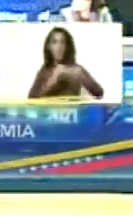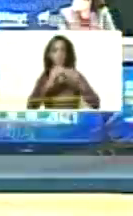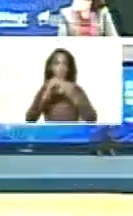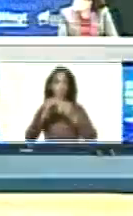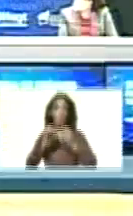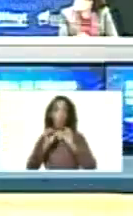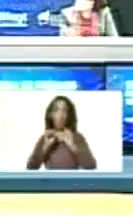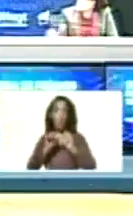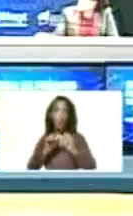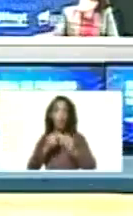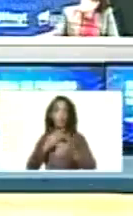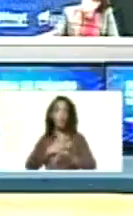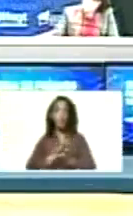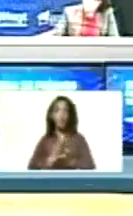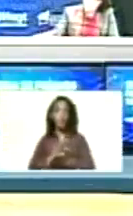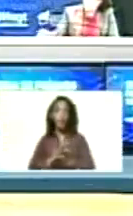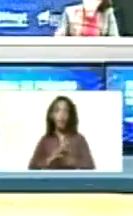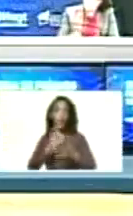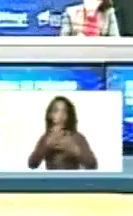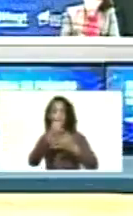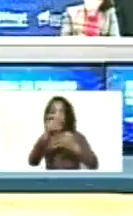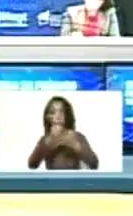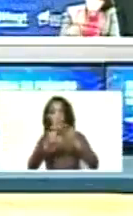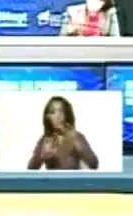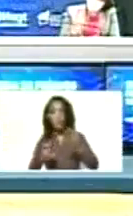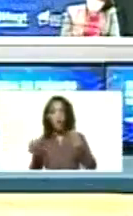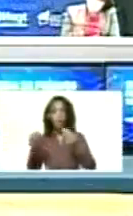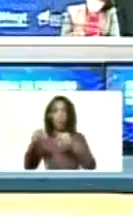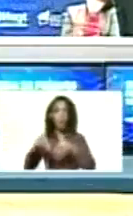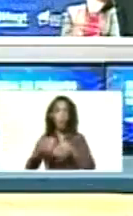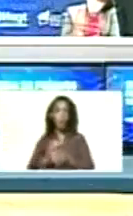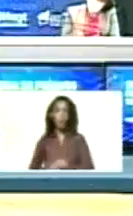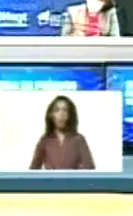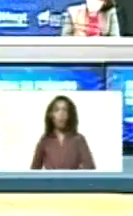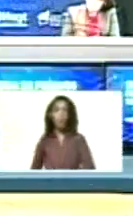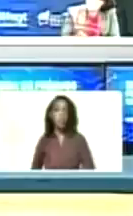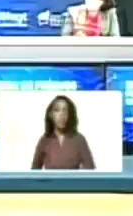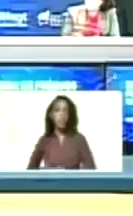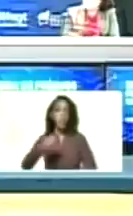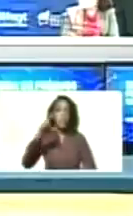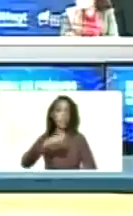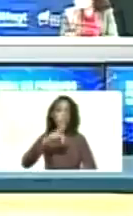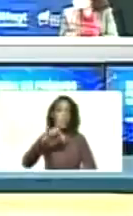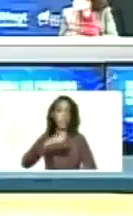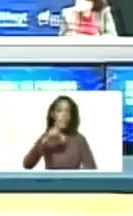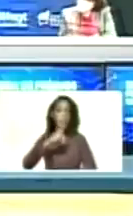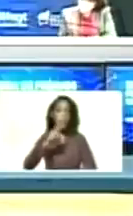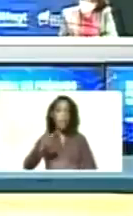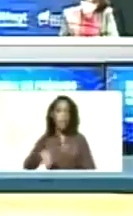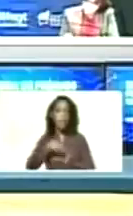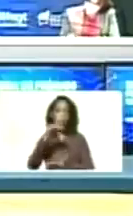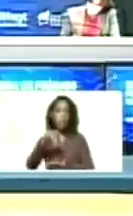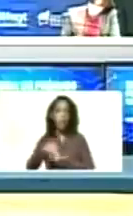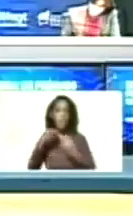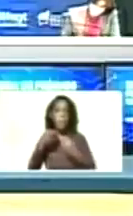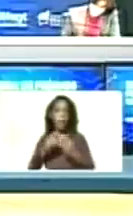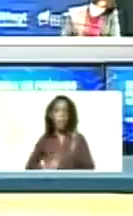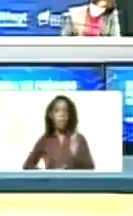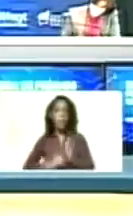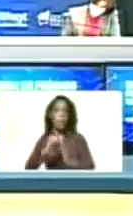seguir armonizando, seguir alineando la necesidad nacional para el